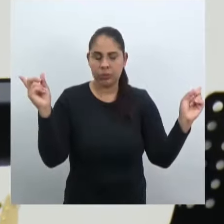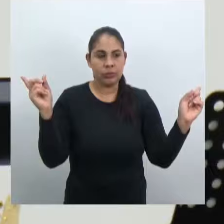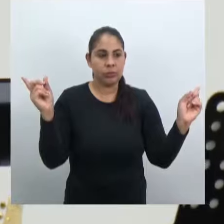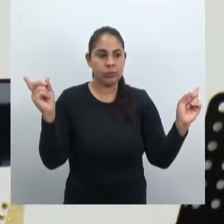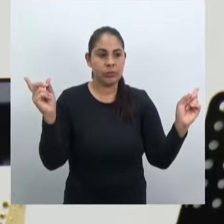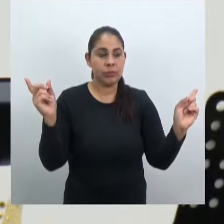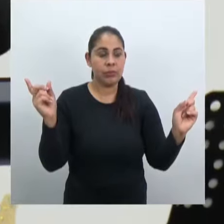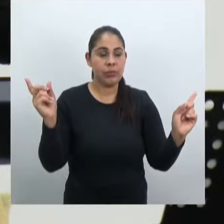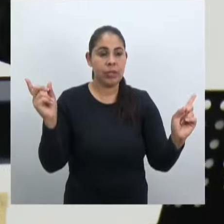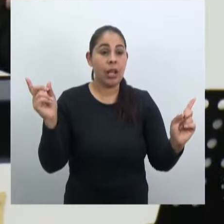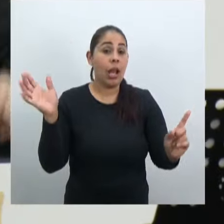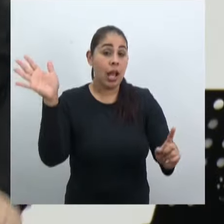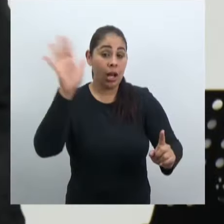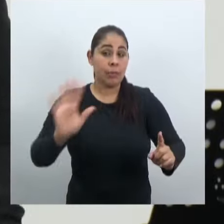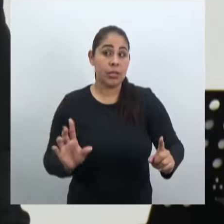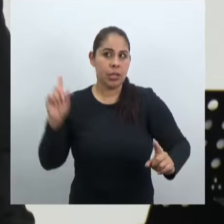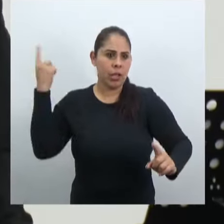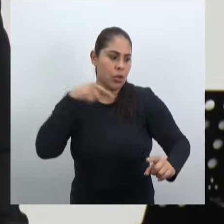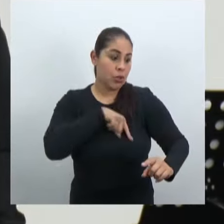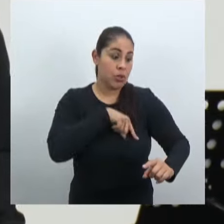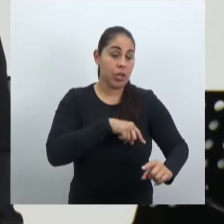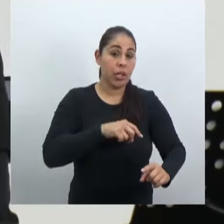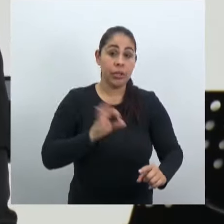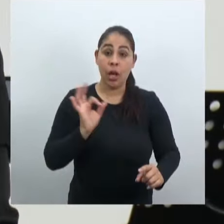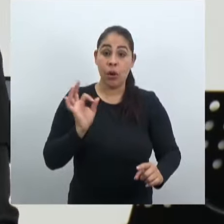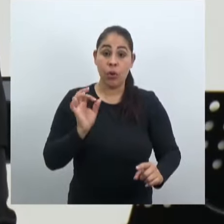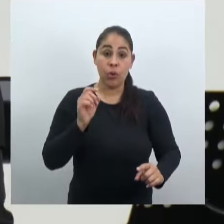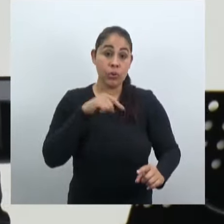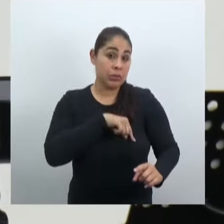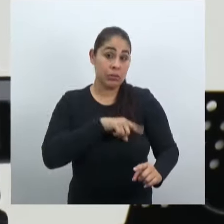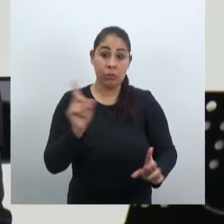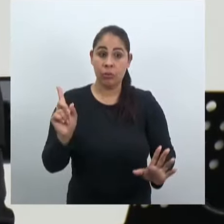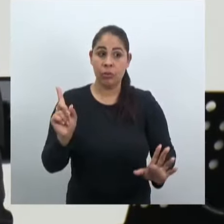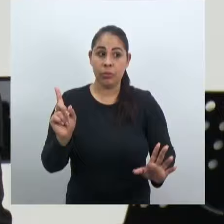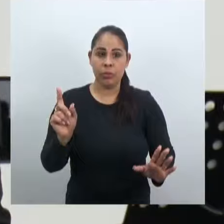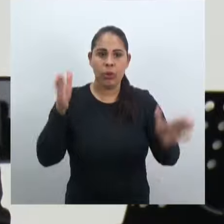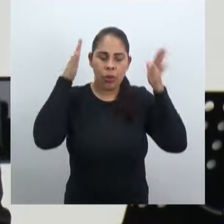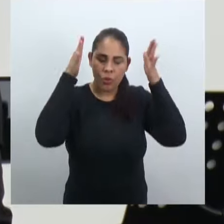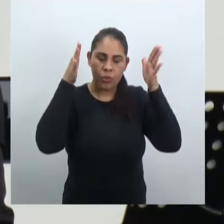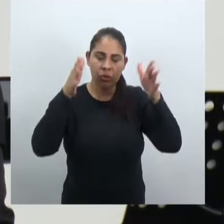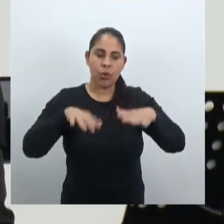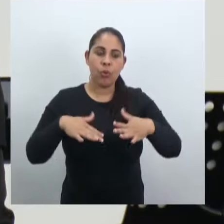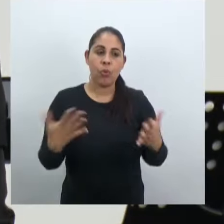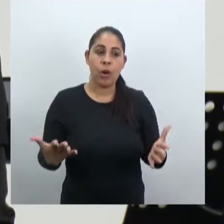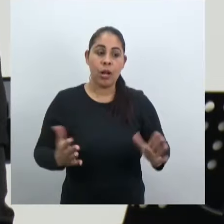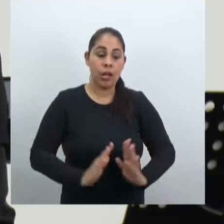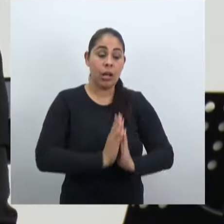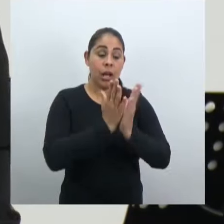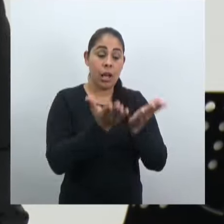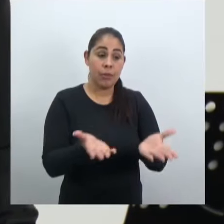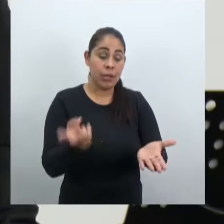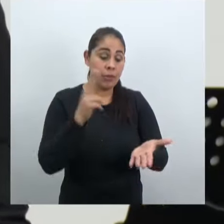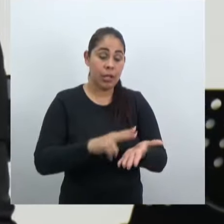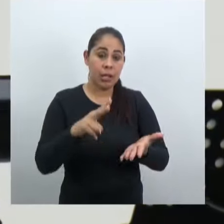¿sientes la presencia del Señor o no? Te doy un consejo, oíme todos. Nunca dejes de leer la